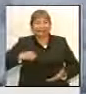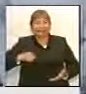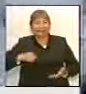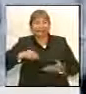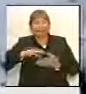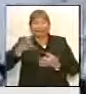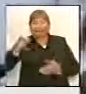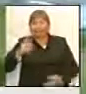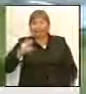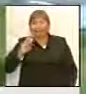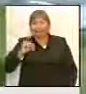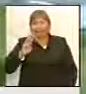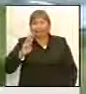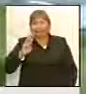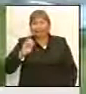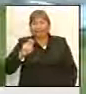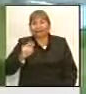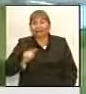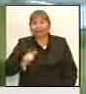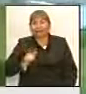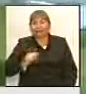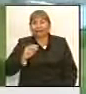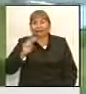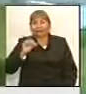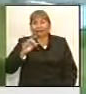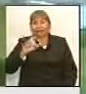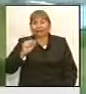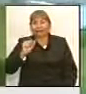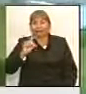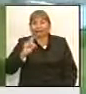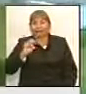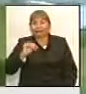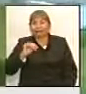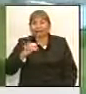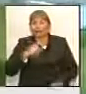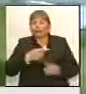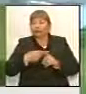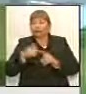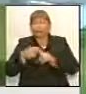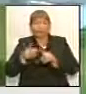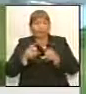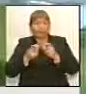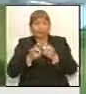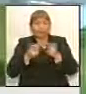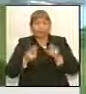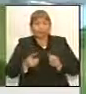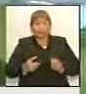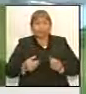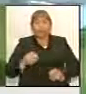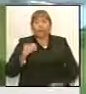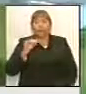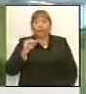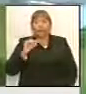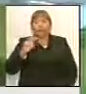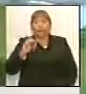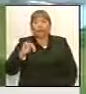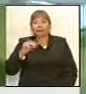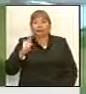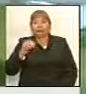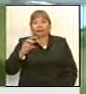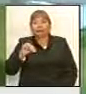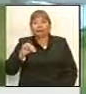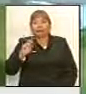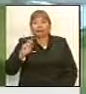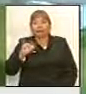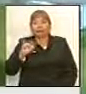de Tambopata, Tahuamanu, Manu y los burgomaestres distritales de Inambari, Laberinto, de